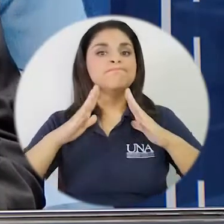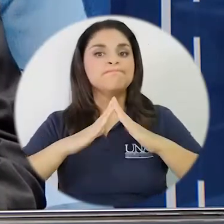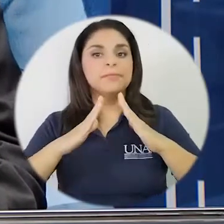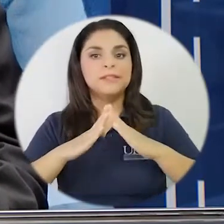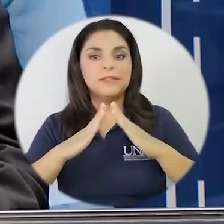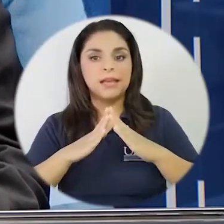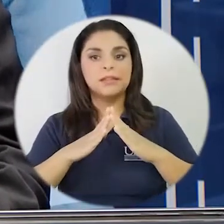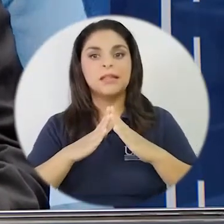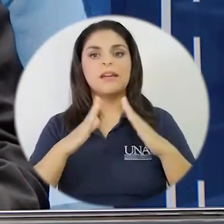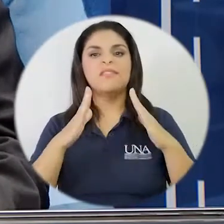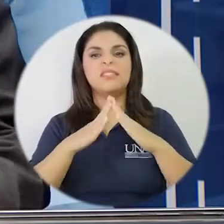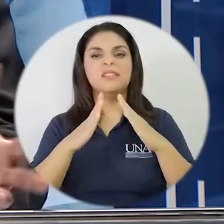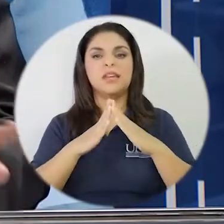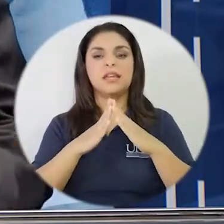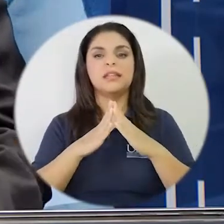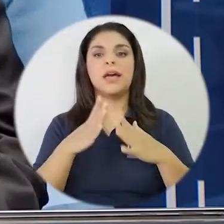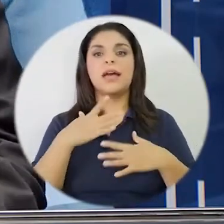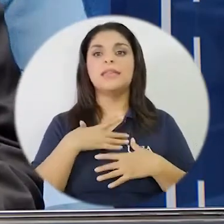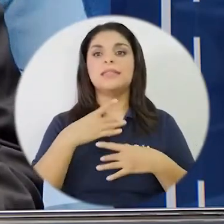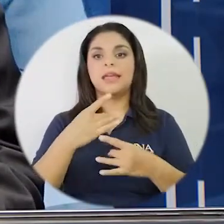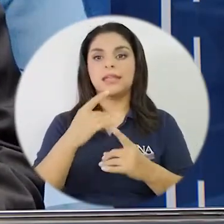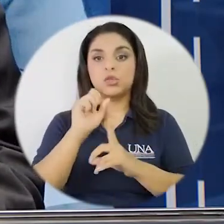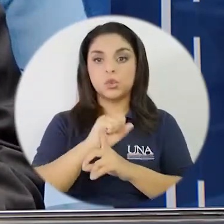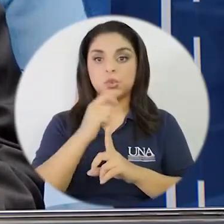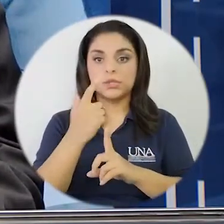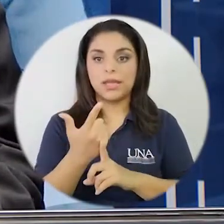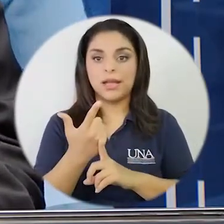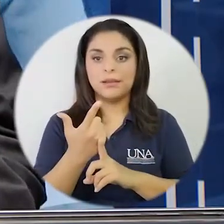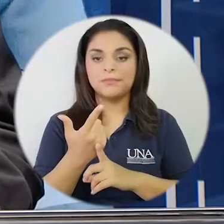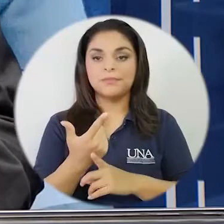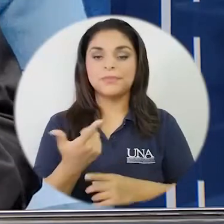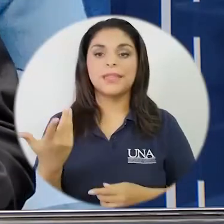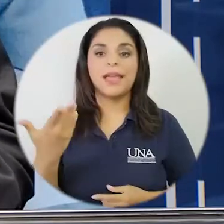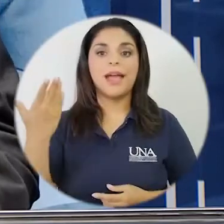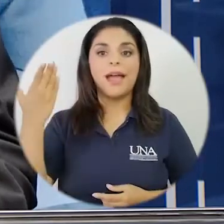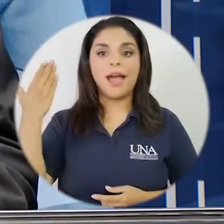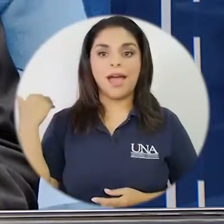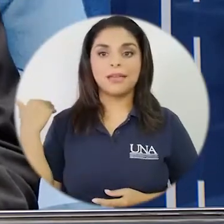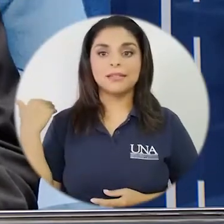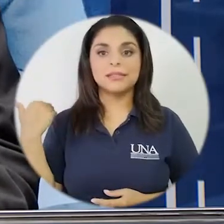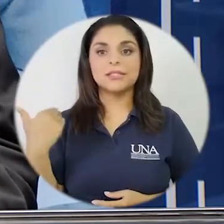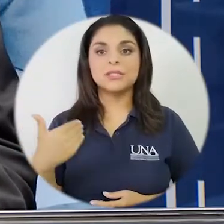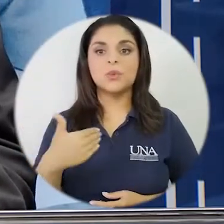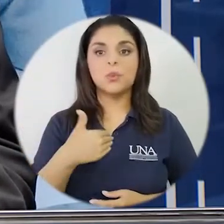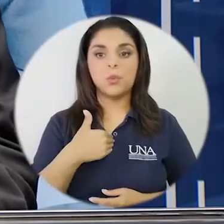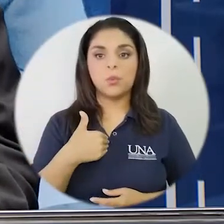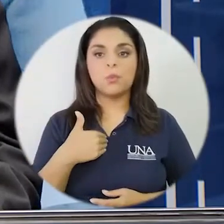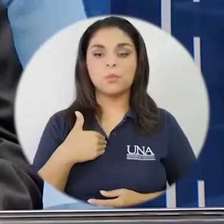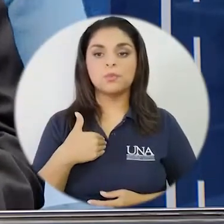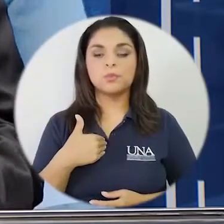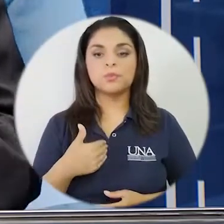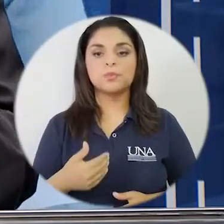de vivienda de interés social, que en algún momento